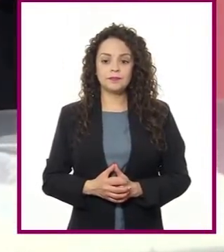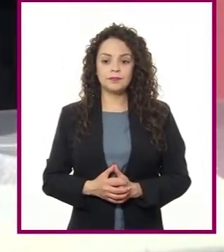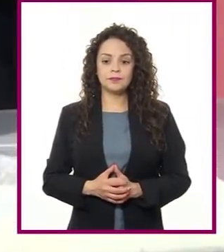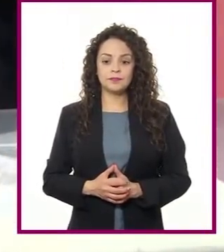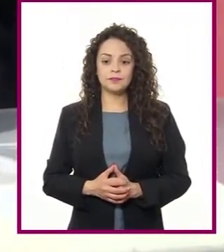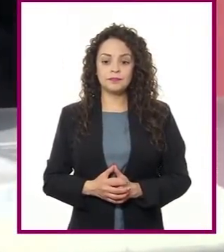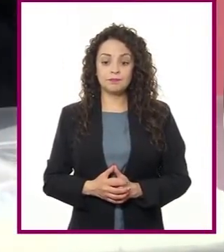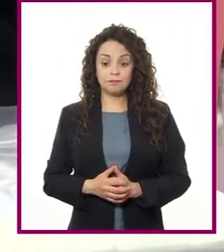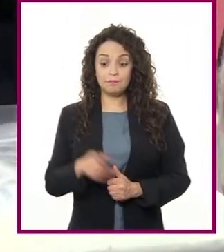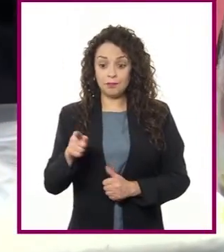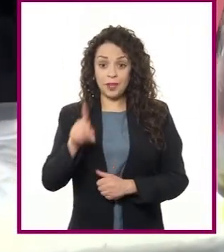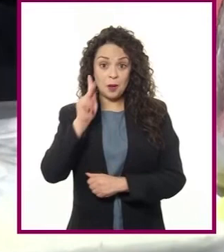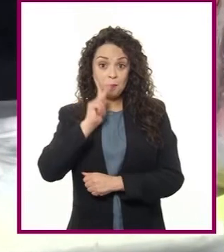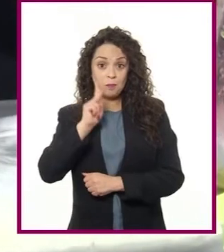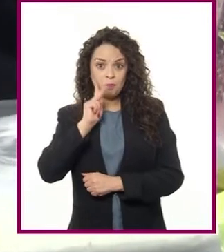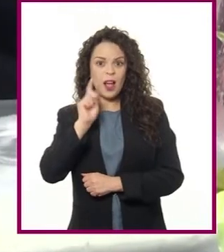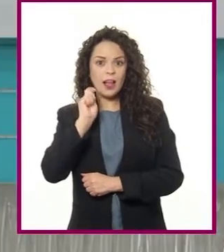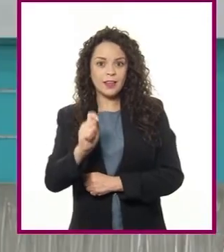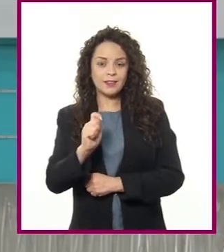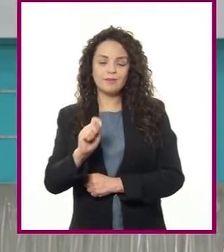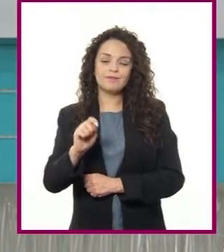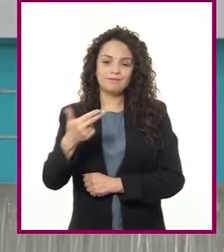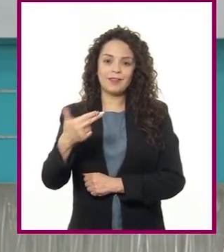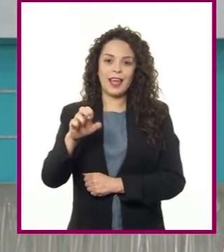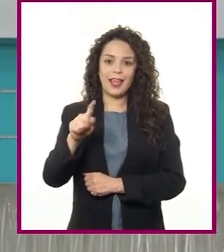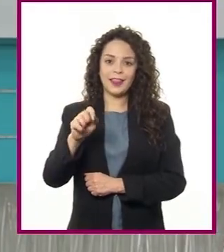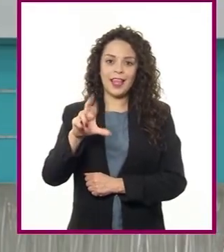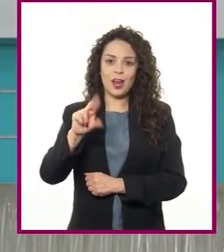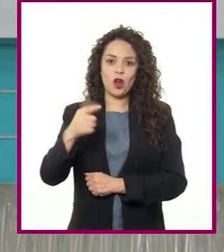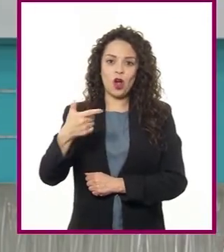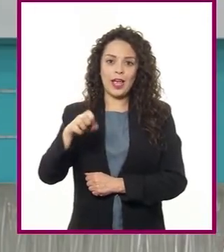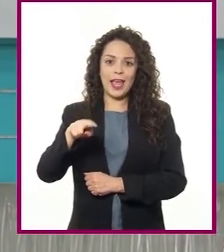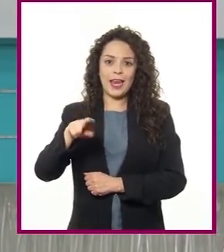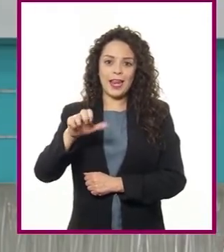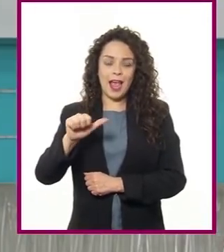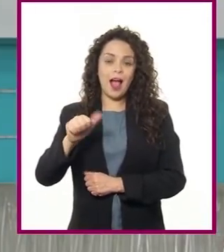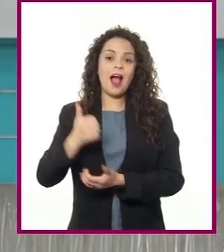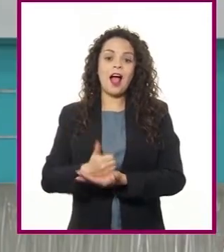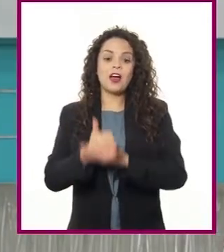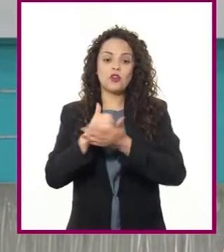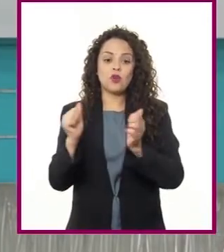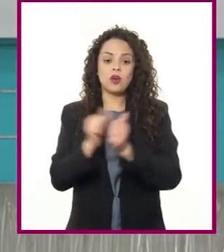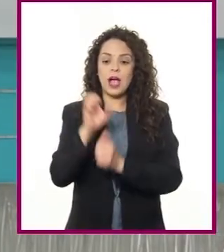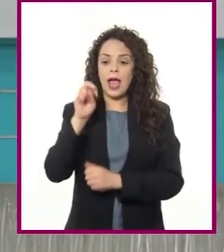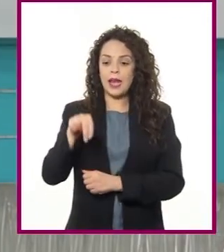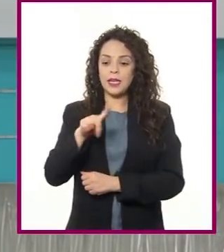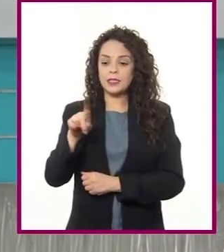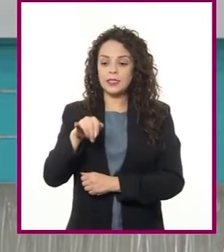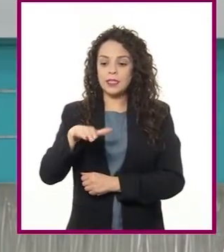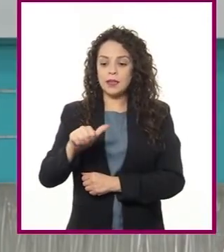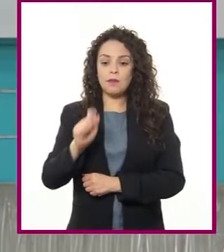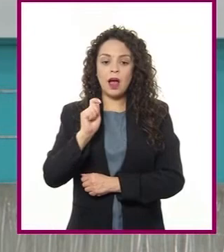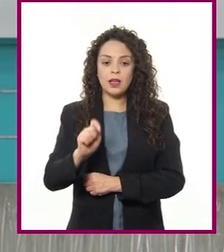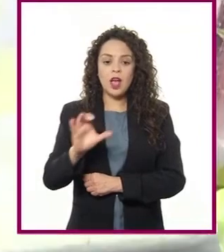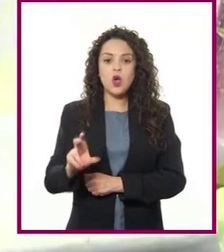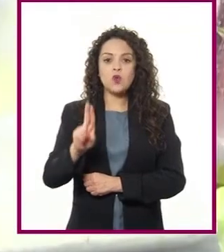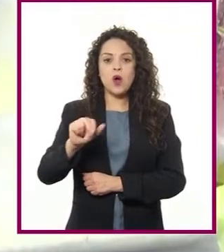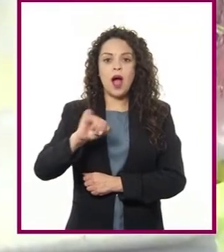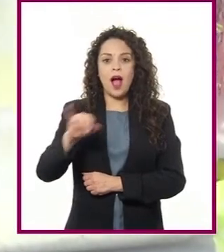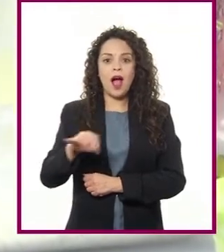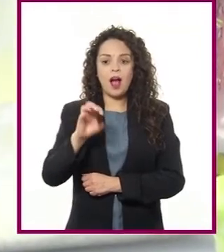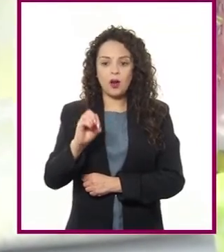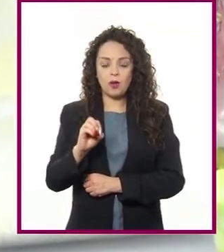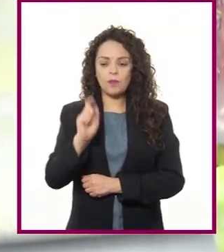Comprobamos que es una mezcla heterogénea y nos auxiliamos por la actividad enzimática, en este caso, el cuajo. Tiene una